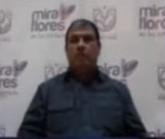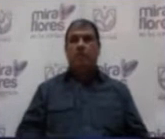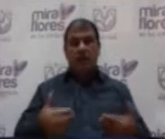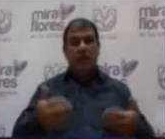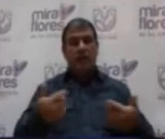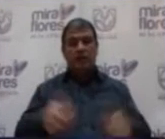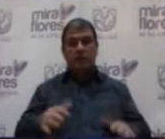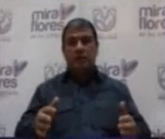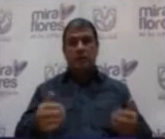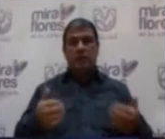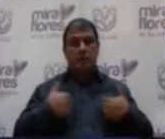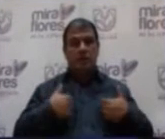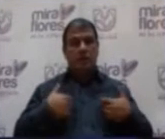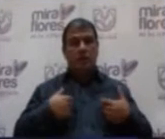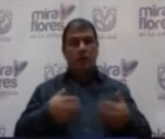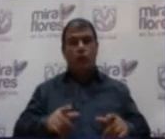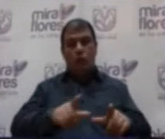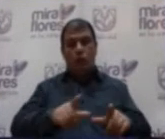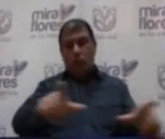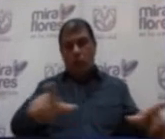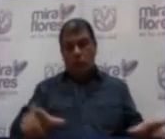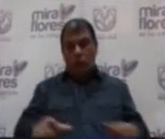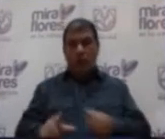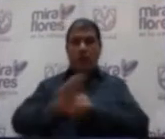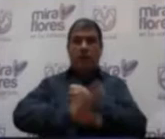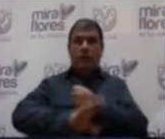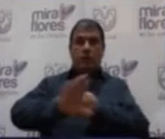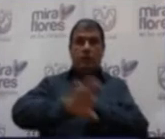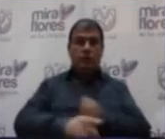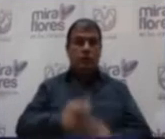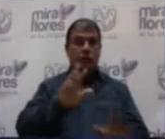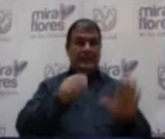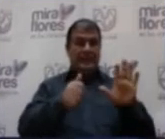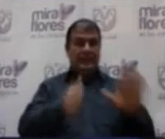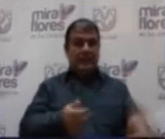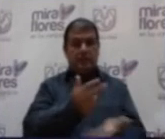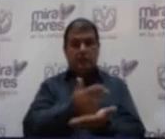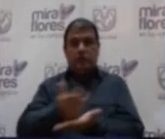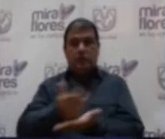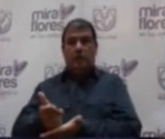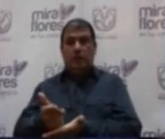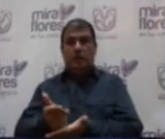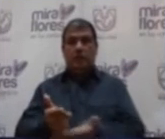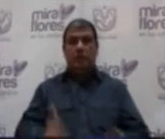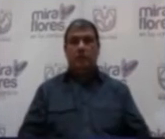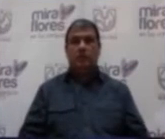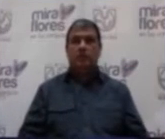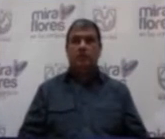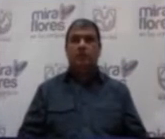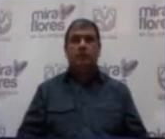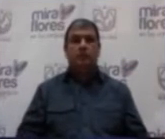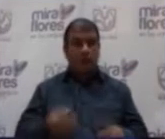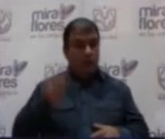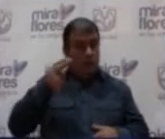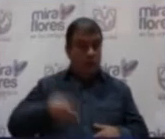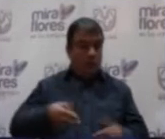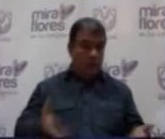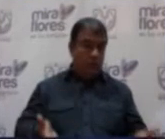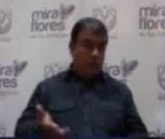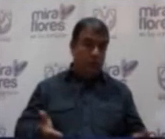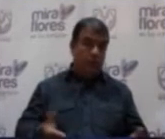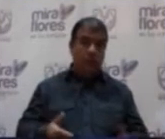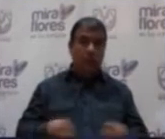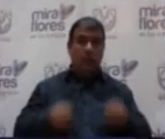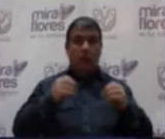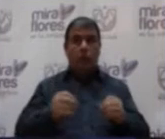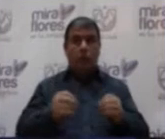tener como zona de seguridad 6 estacionamientos. Están prohibidos seguramente de